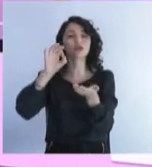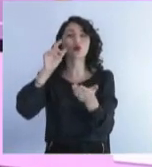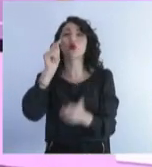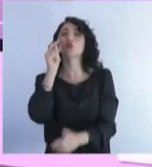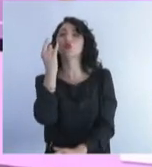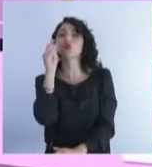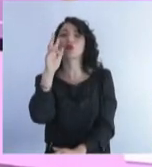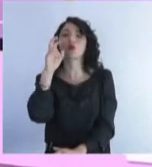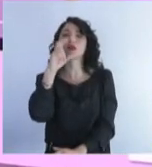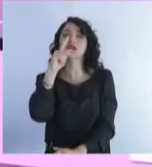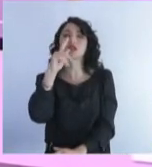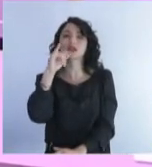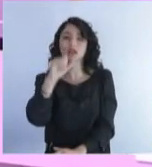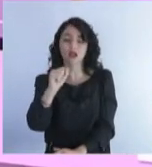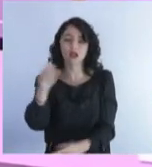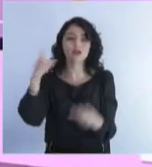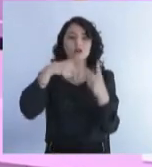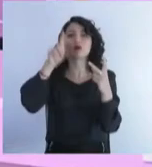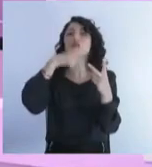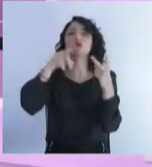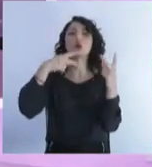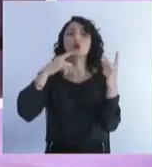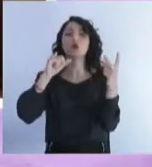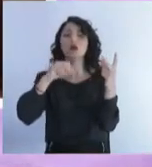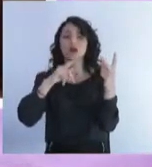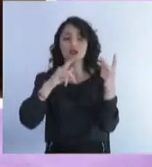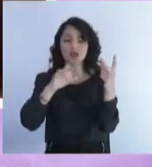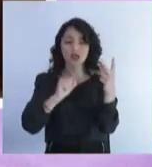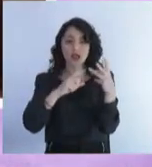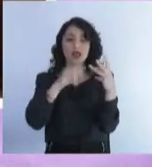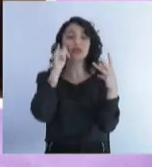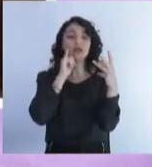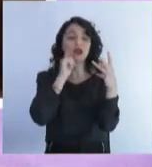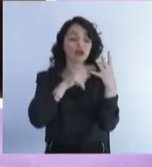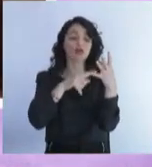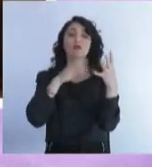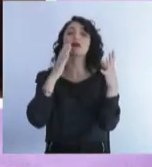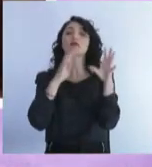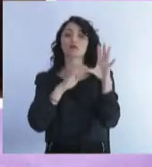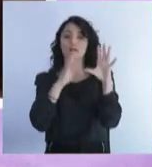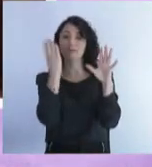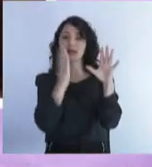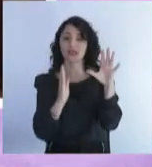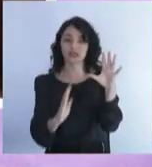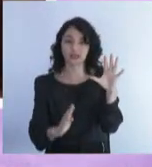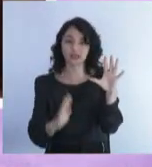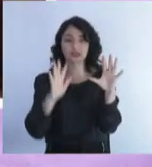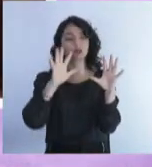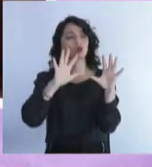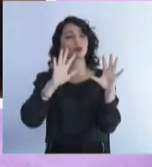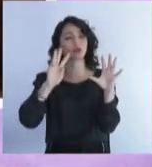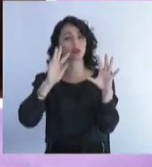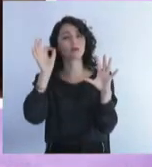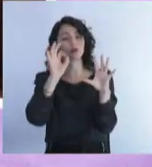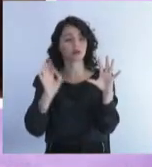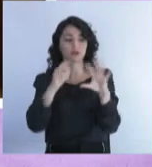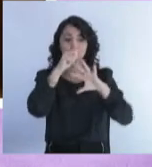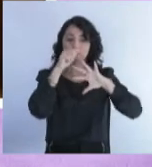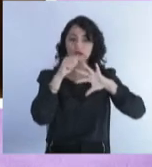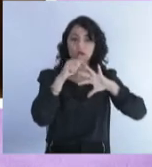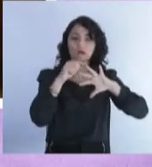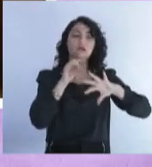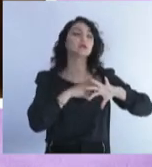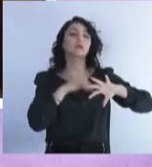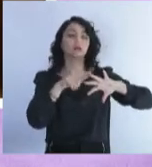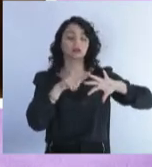Hungría, Italia y Brasil con un 53%. Conscientes de este grave problema que ha